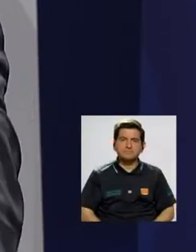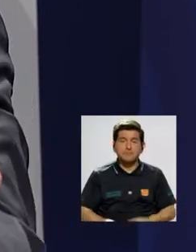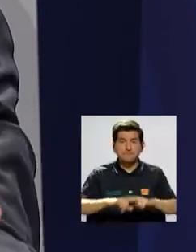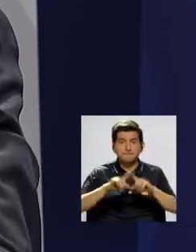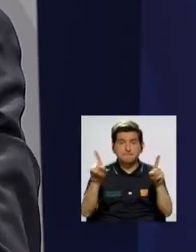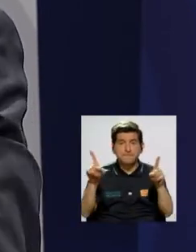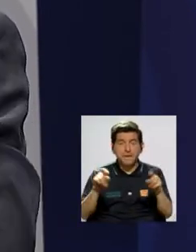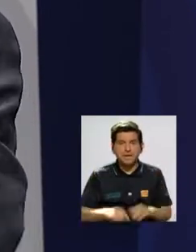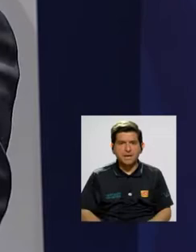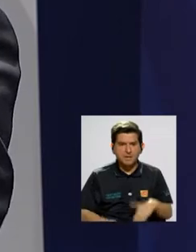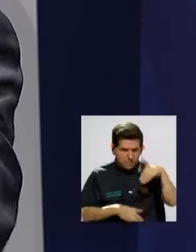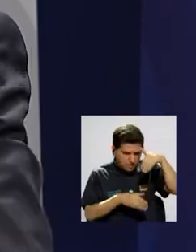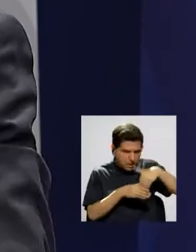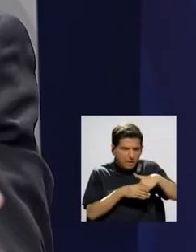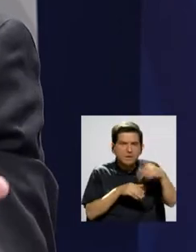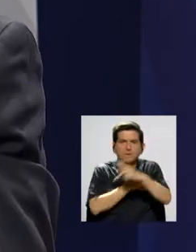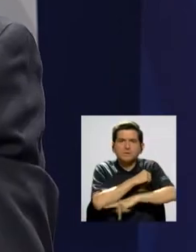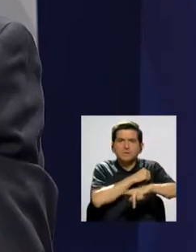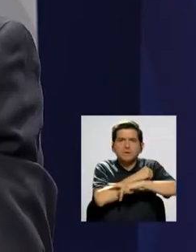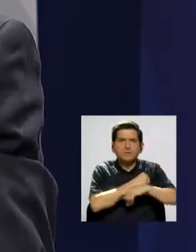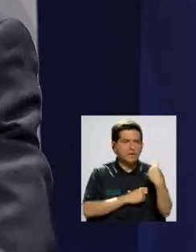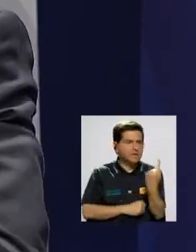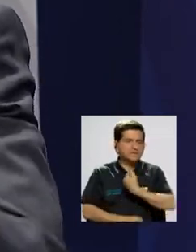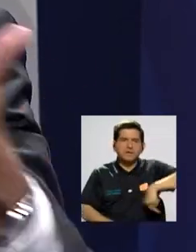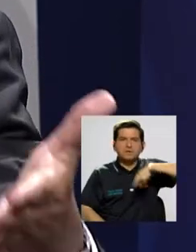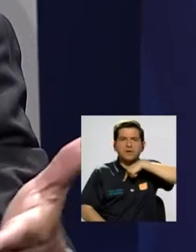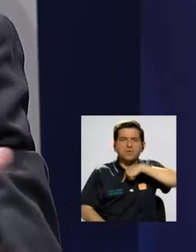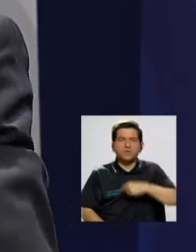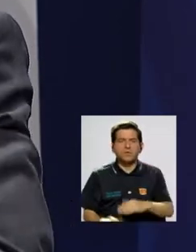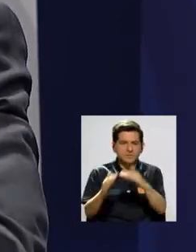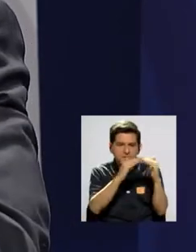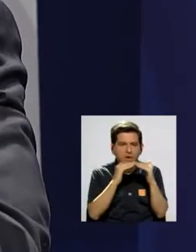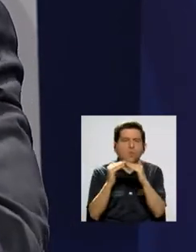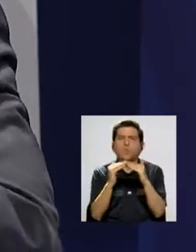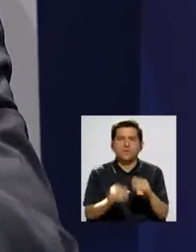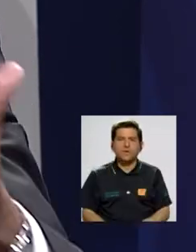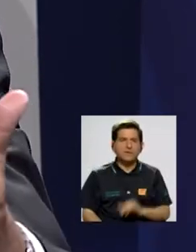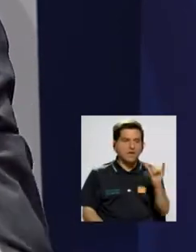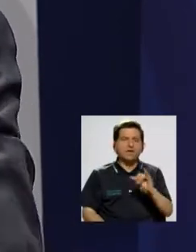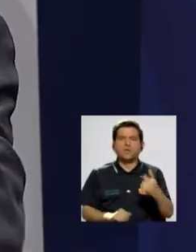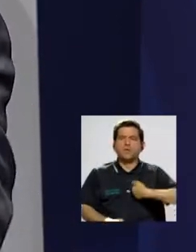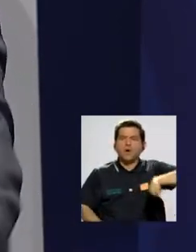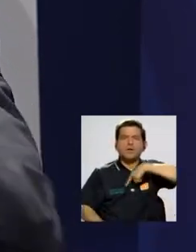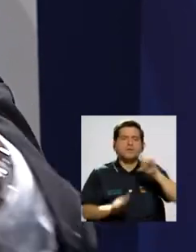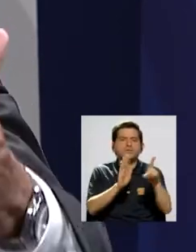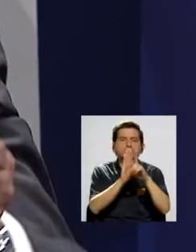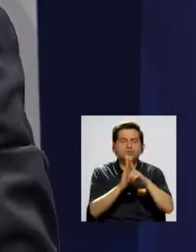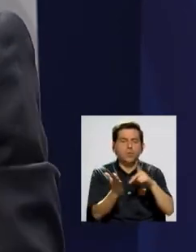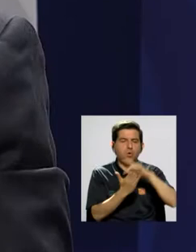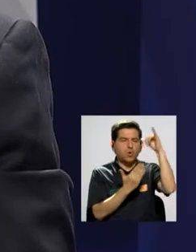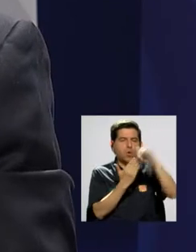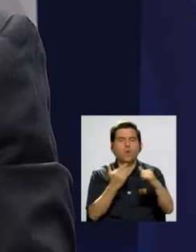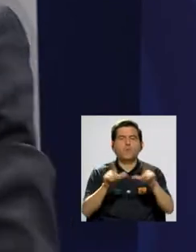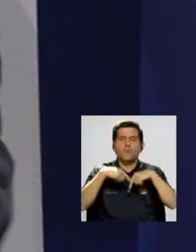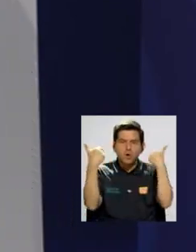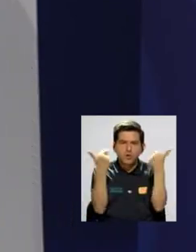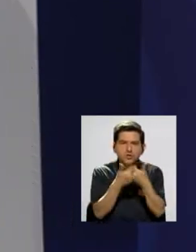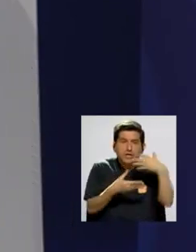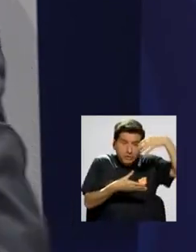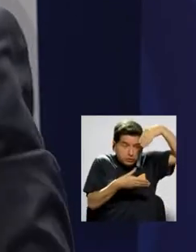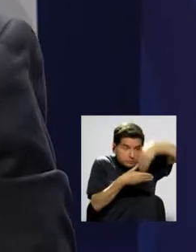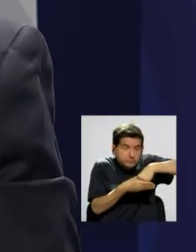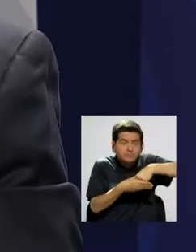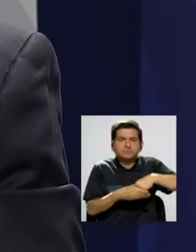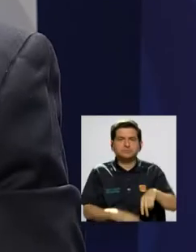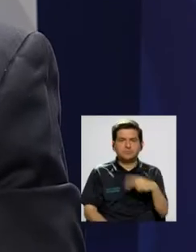es que lo que va de por medio es el país y cada uno de nosotros, nuestras comunidades, nuestros derechos, nuestros proyectos colectivos. Esa